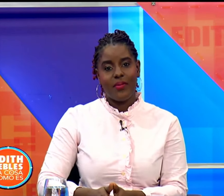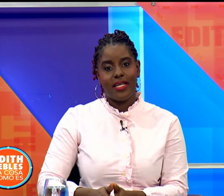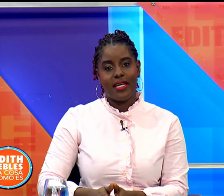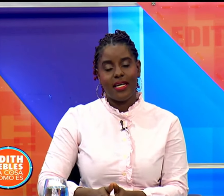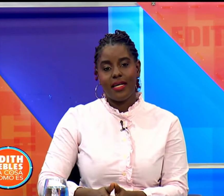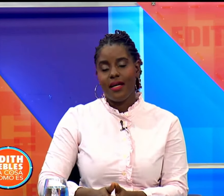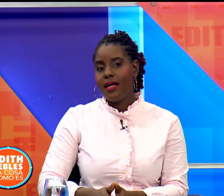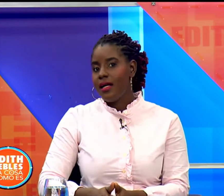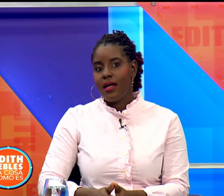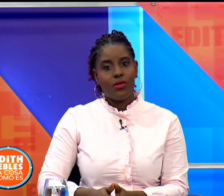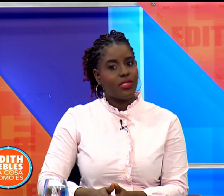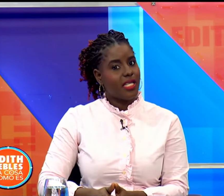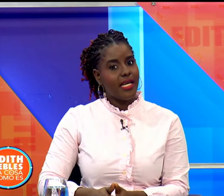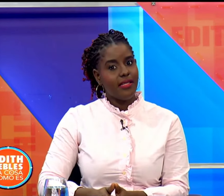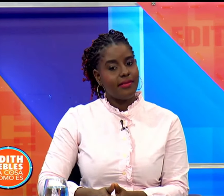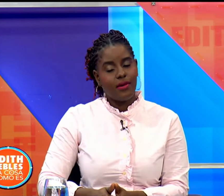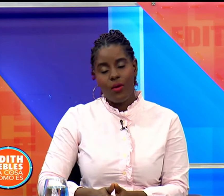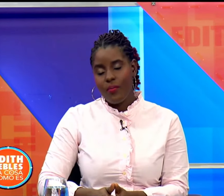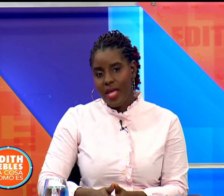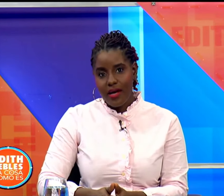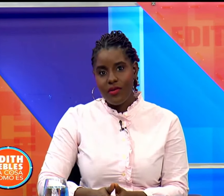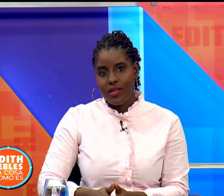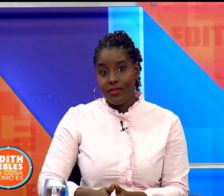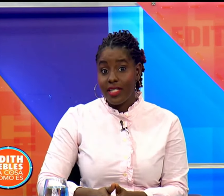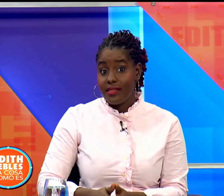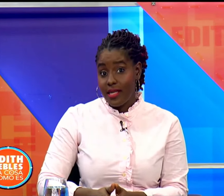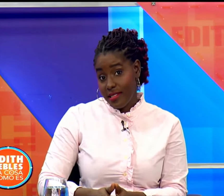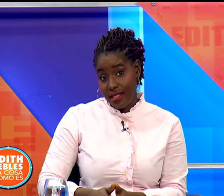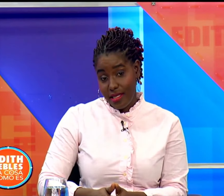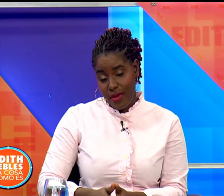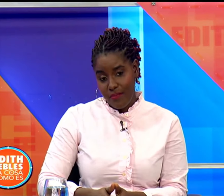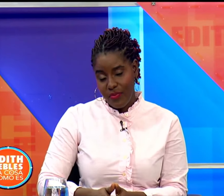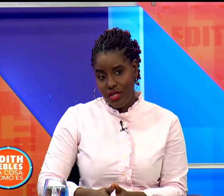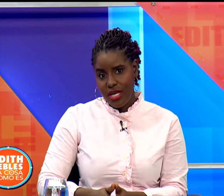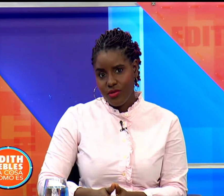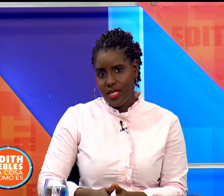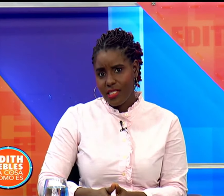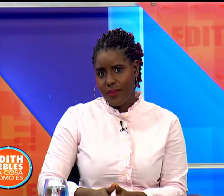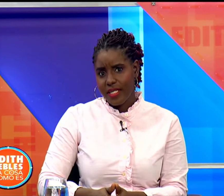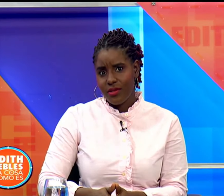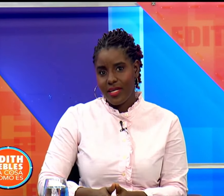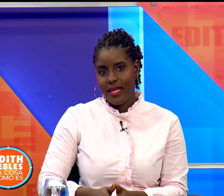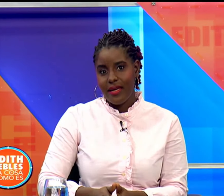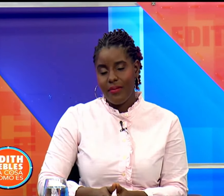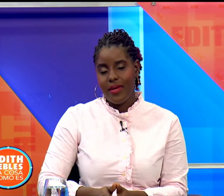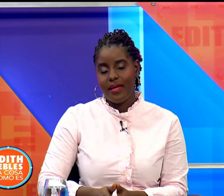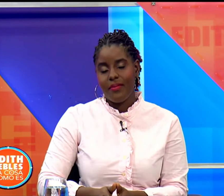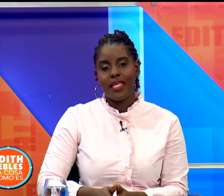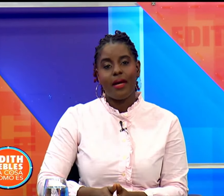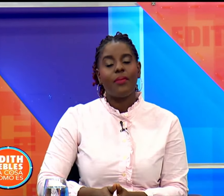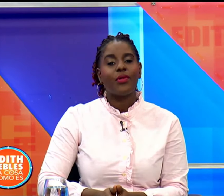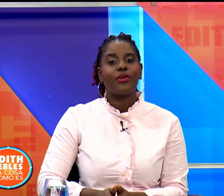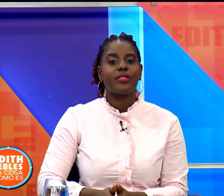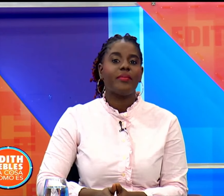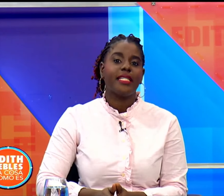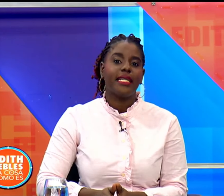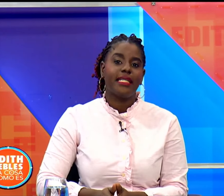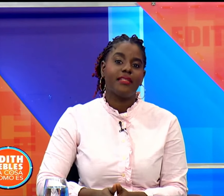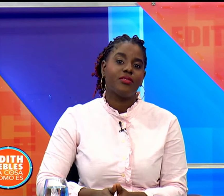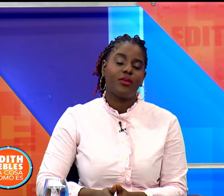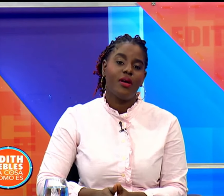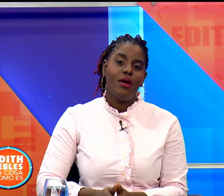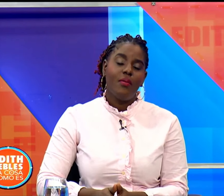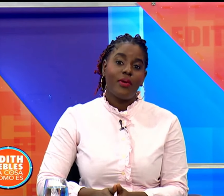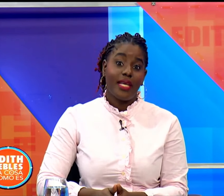República Dominicana. Los 3 obviaron referirse a este tema. Y es un aspecto que me llama poderosamente